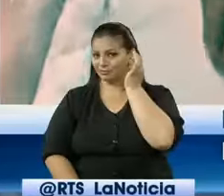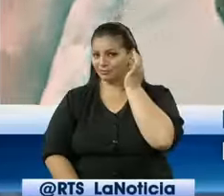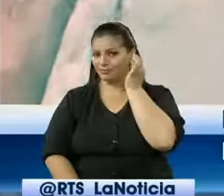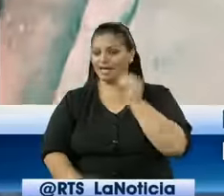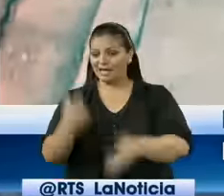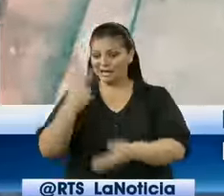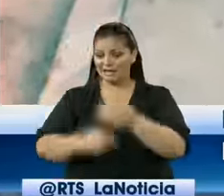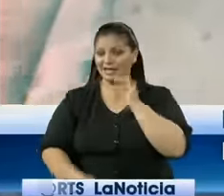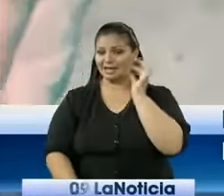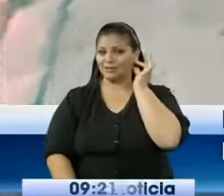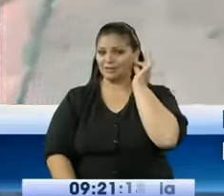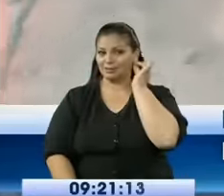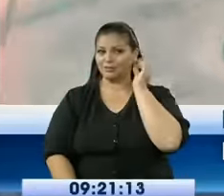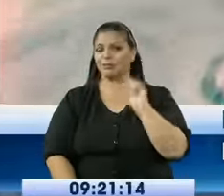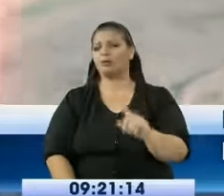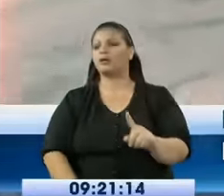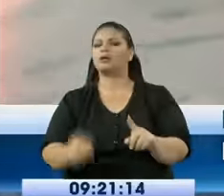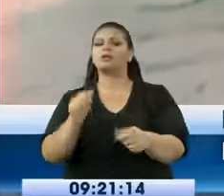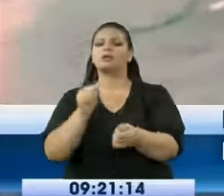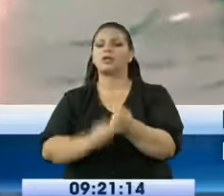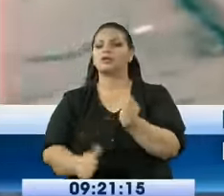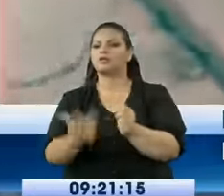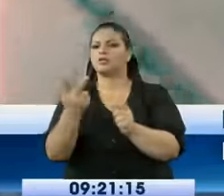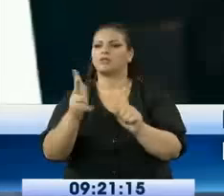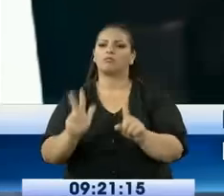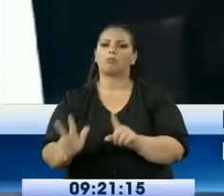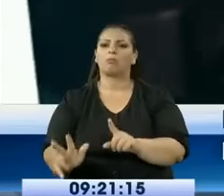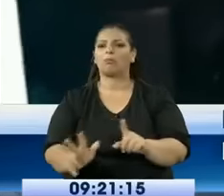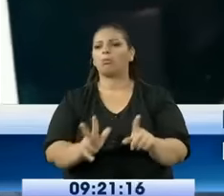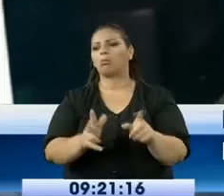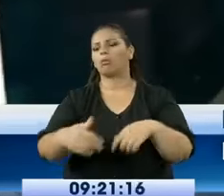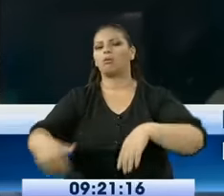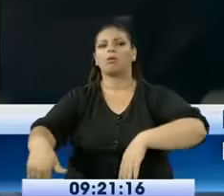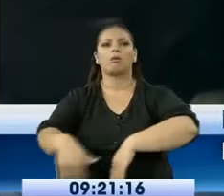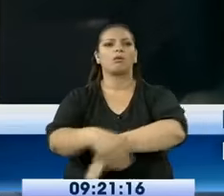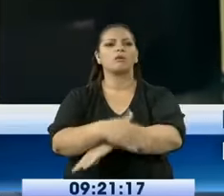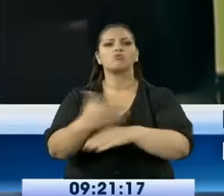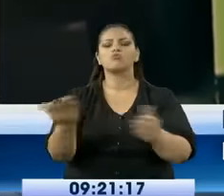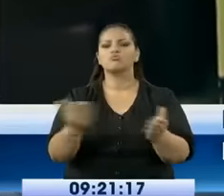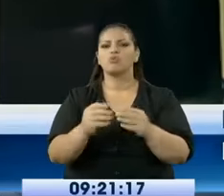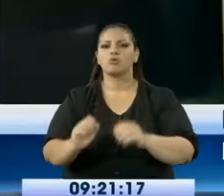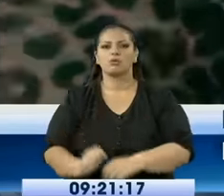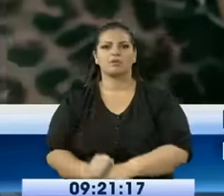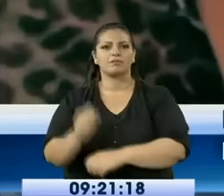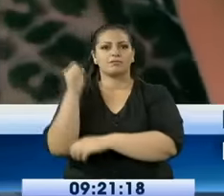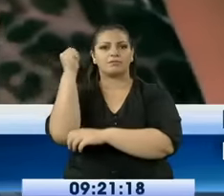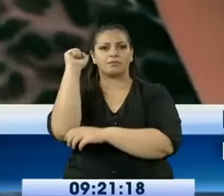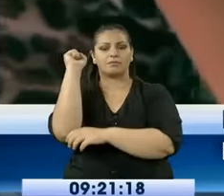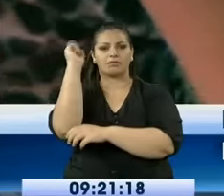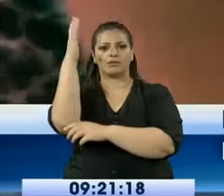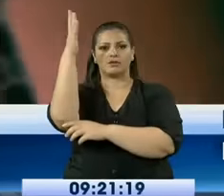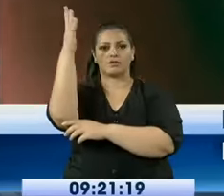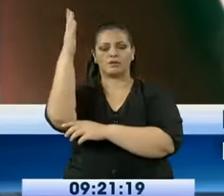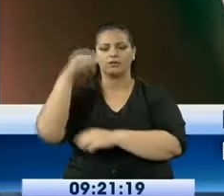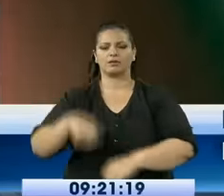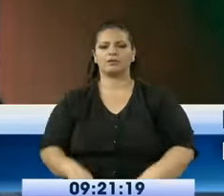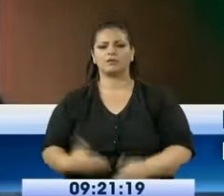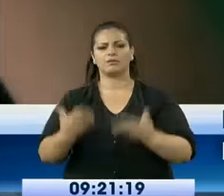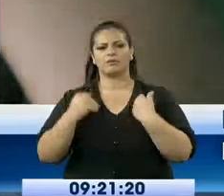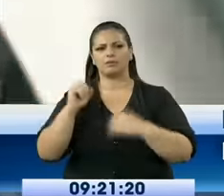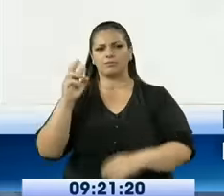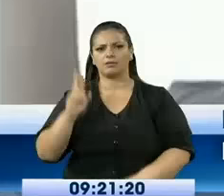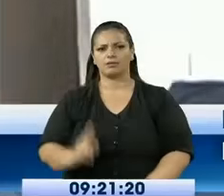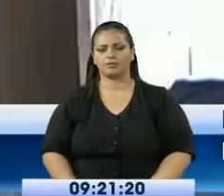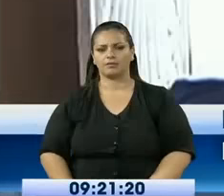Fertiza, en el sur de Guayaquil. A casa solo vuelven desorbitados y con una urgencia en la boca del